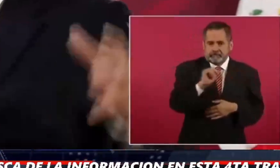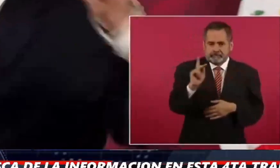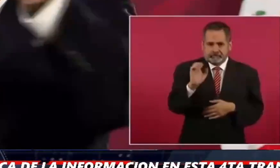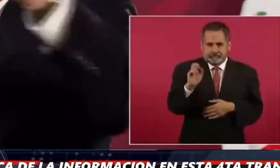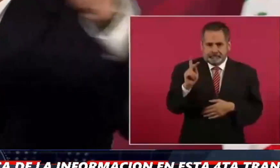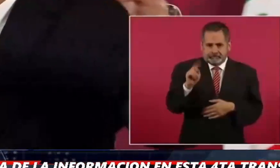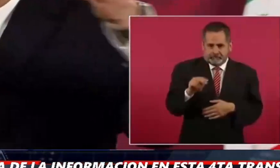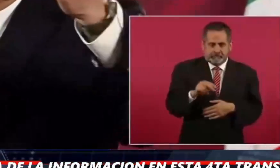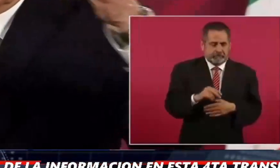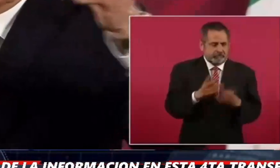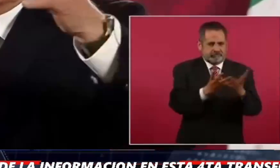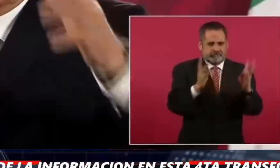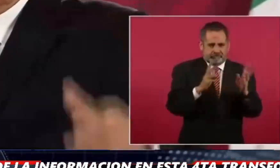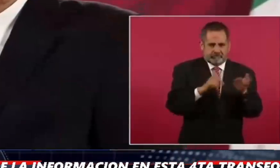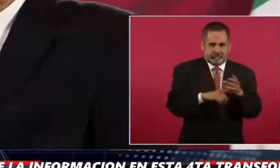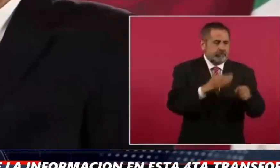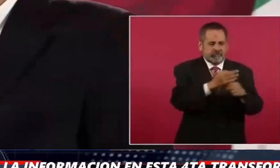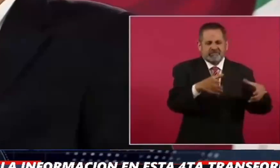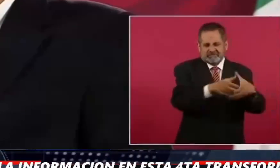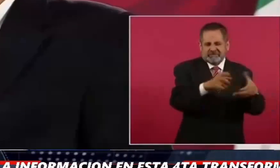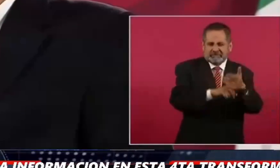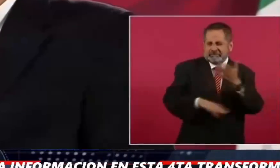que ahora están aglutinados.